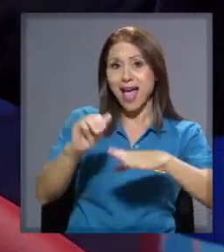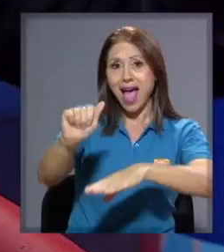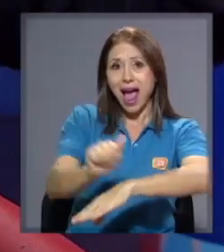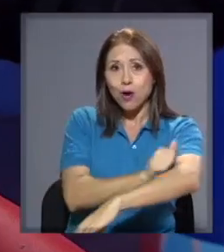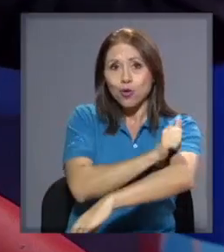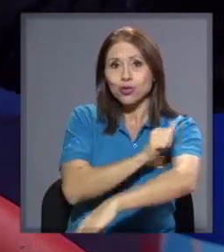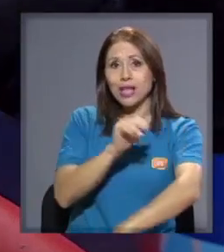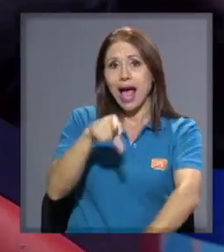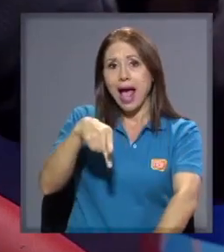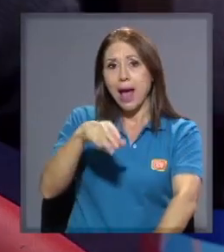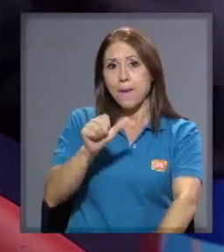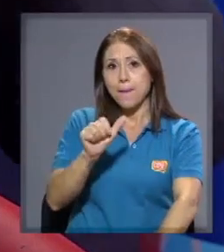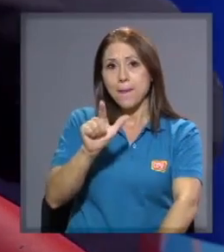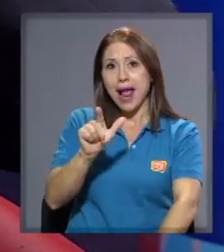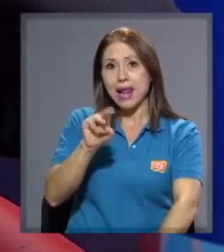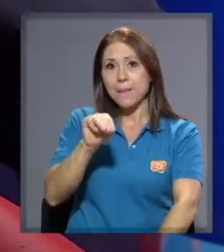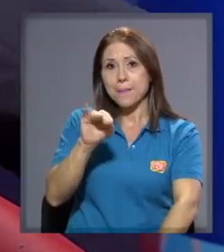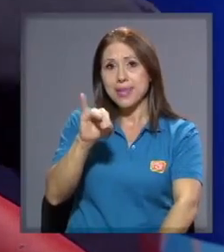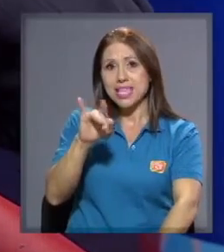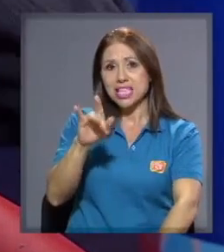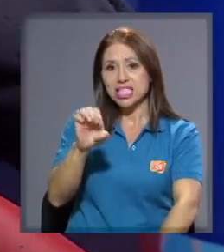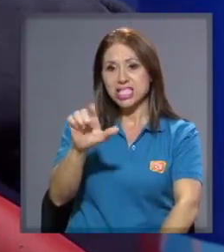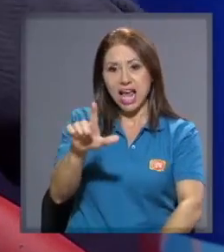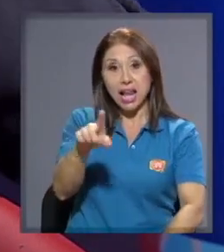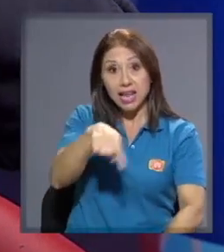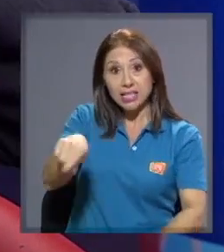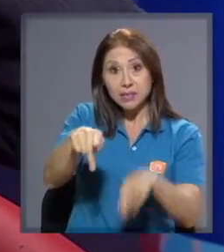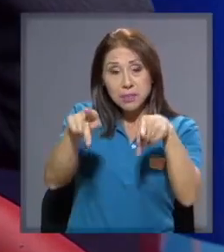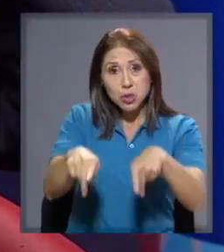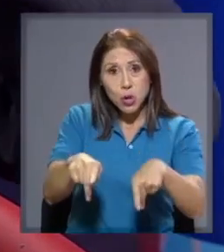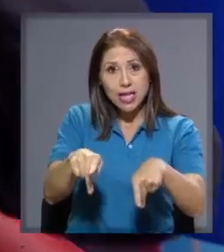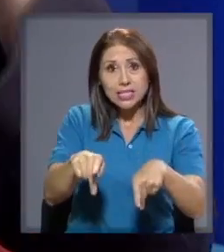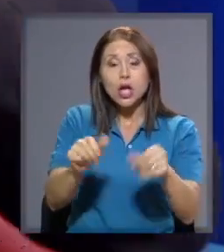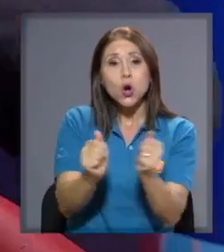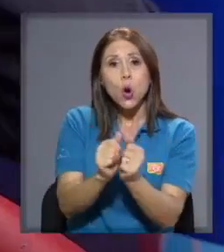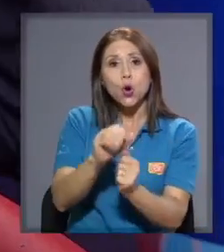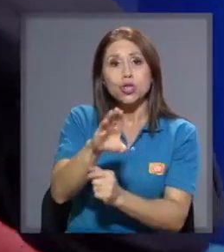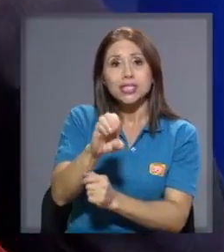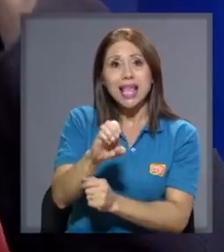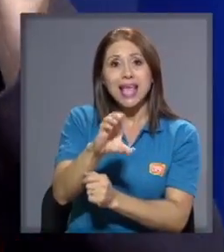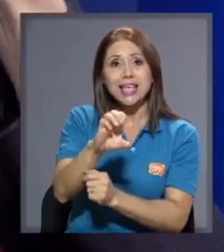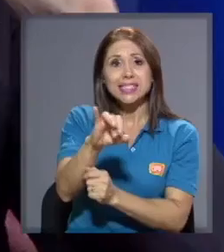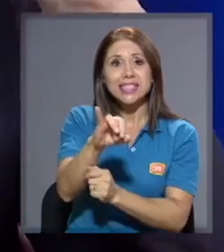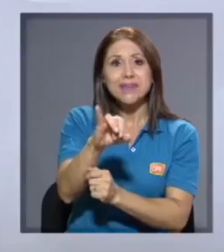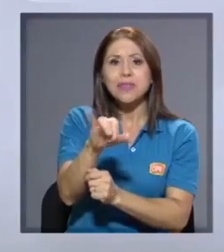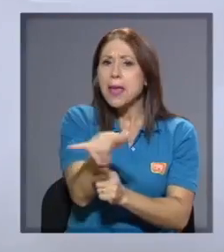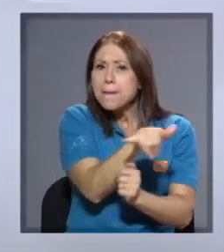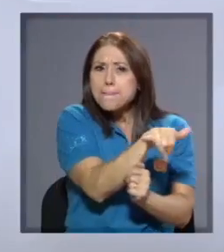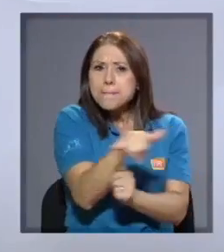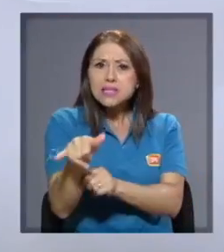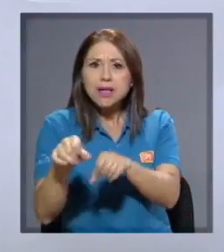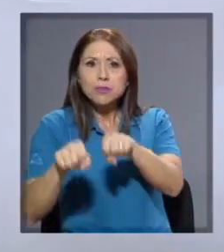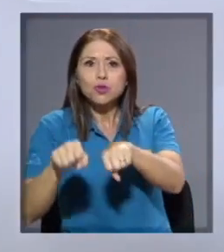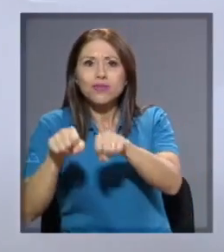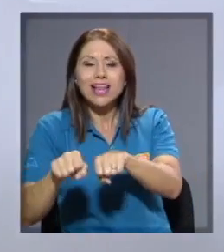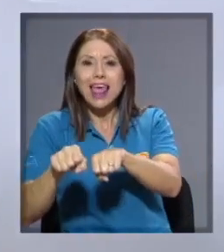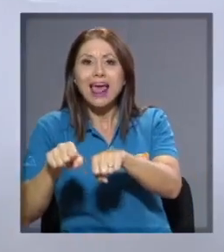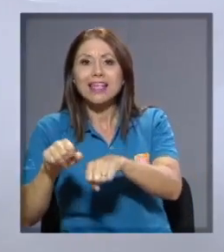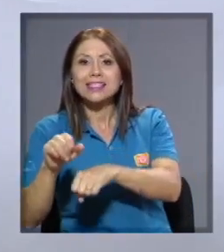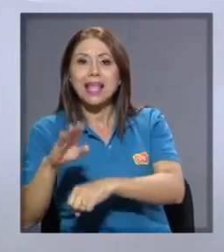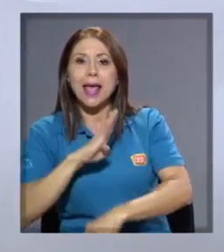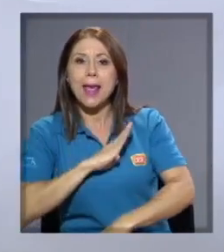un cesc y en ese lugar van a tener las mismas posibilidades que los ciudadanos de velen por ejemplo uno de los cantones con más